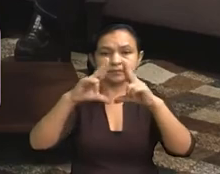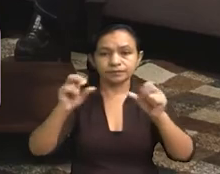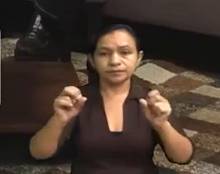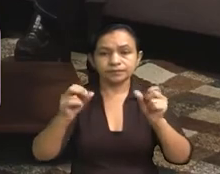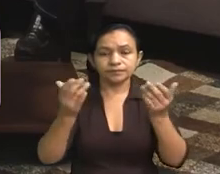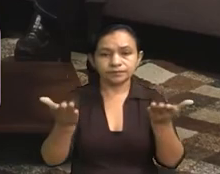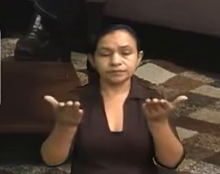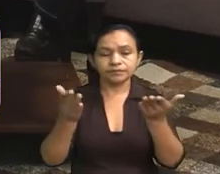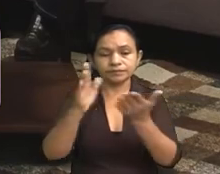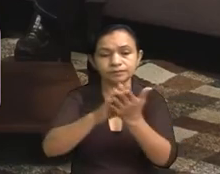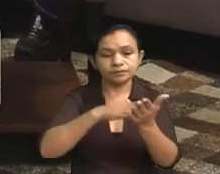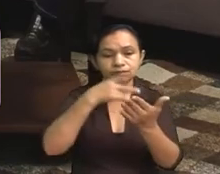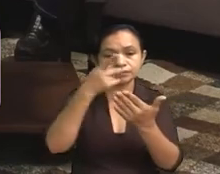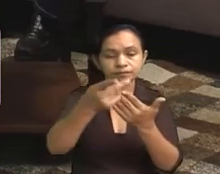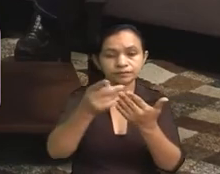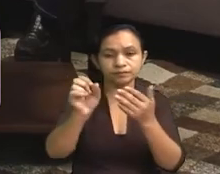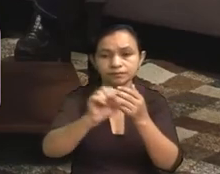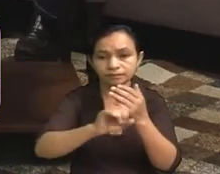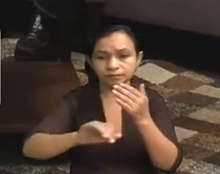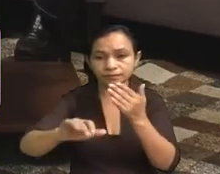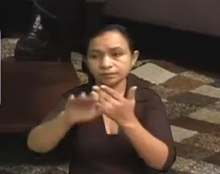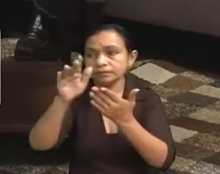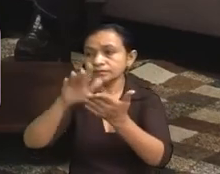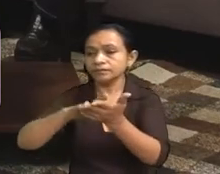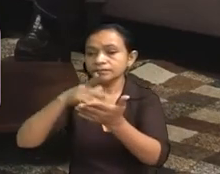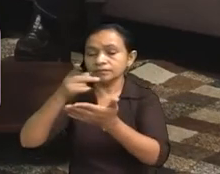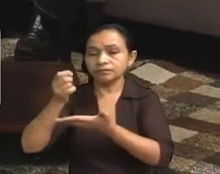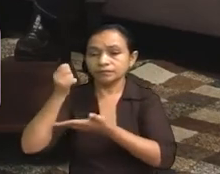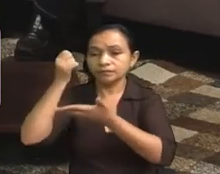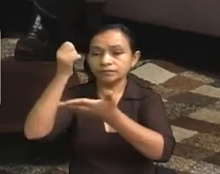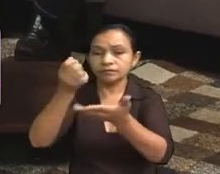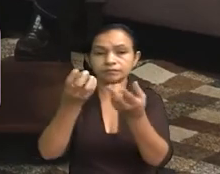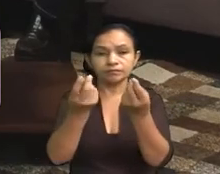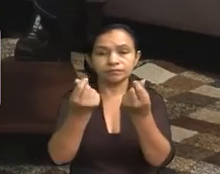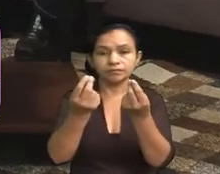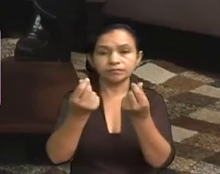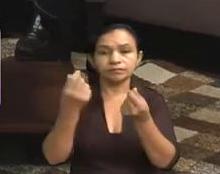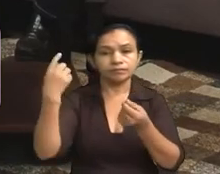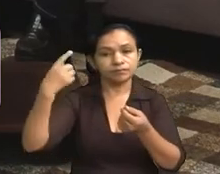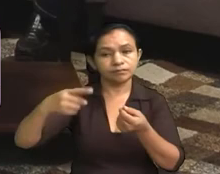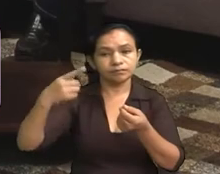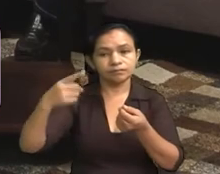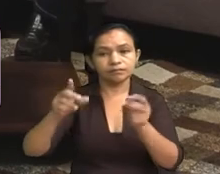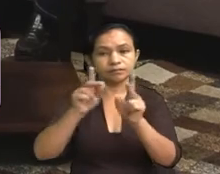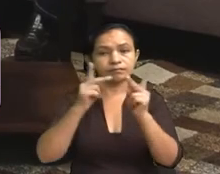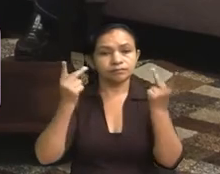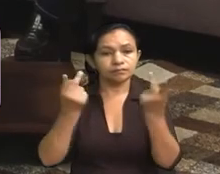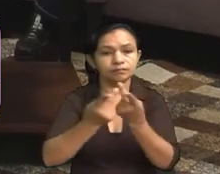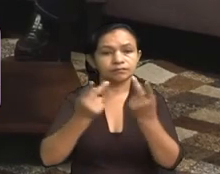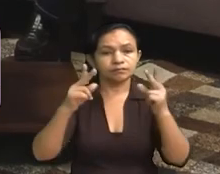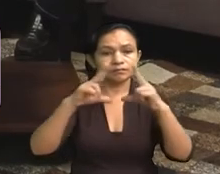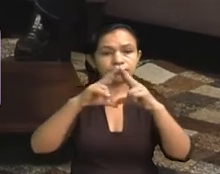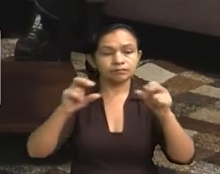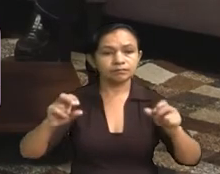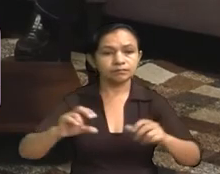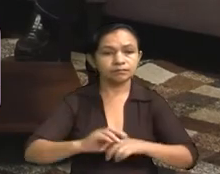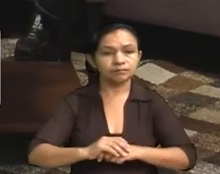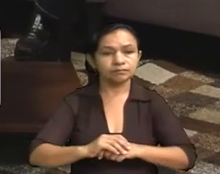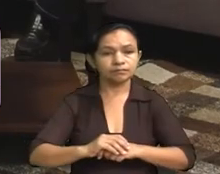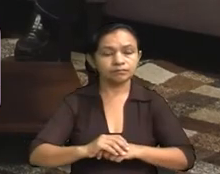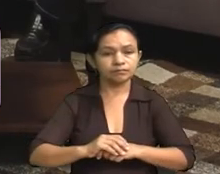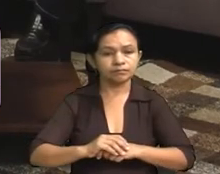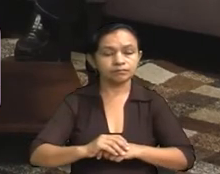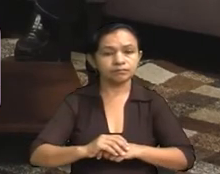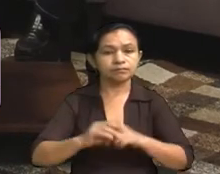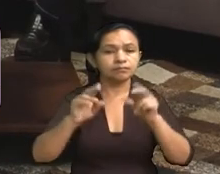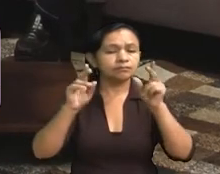ende a los programas sociales, a los programas de inversión pública y a la restitución de derechos del pueblo de Nicaragua. Y le hice especial énfasis en este tema